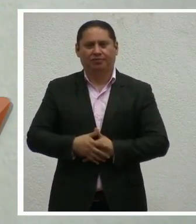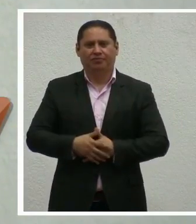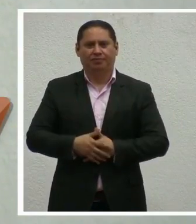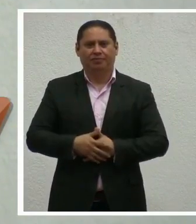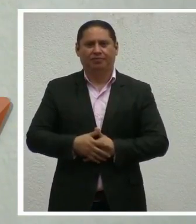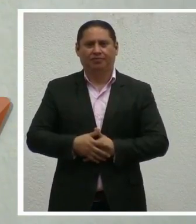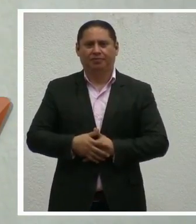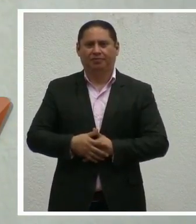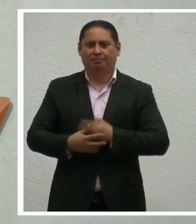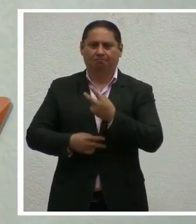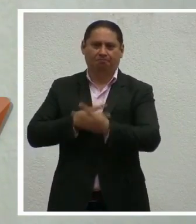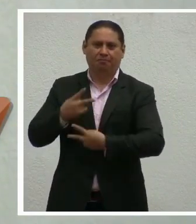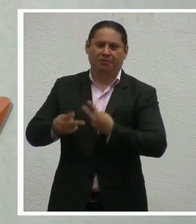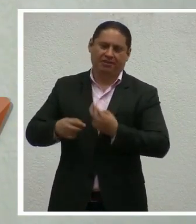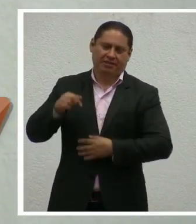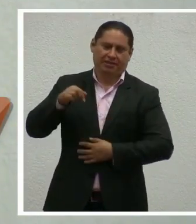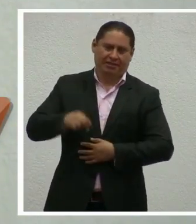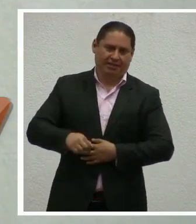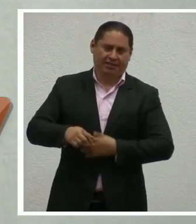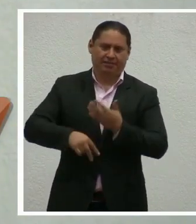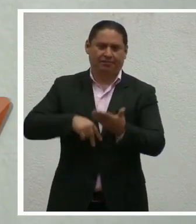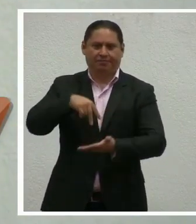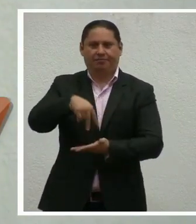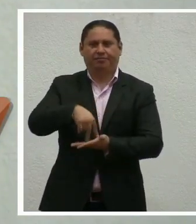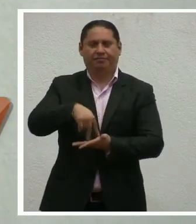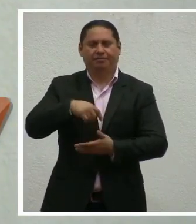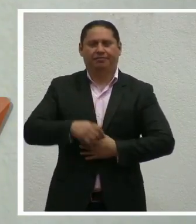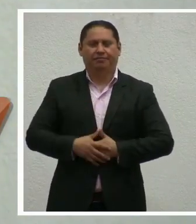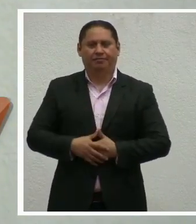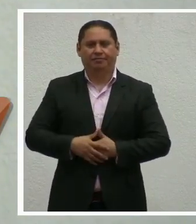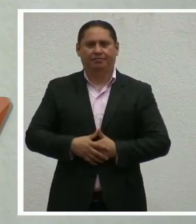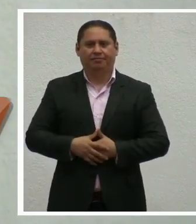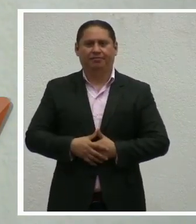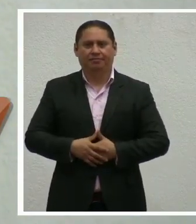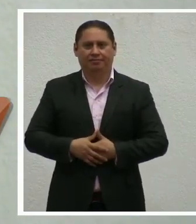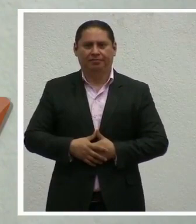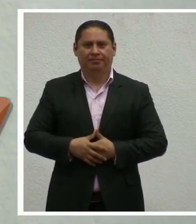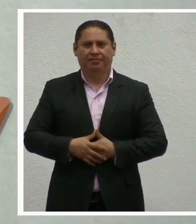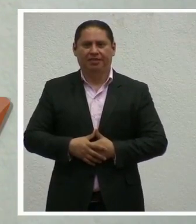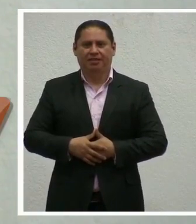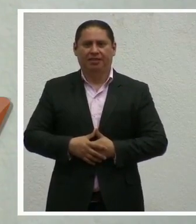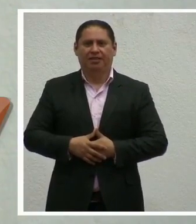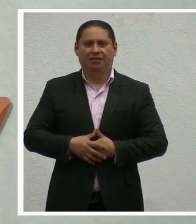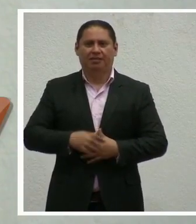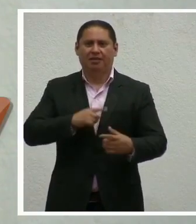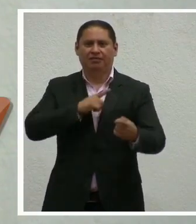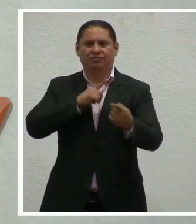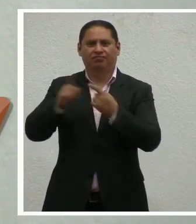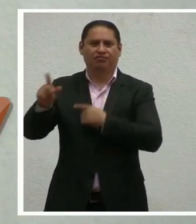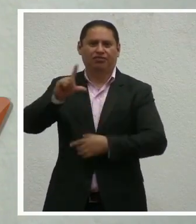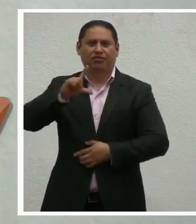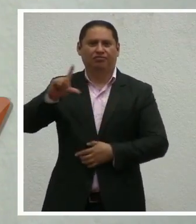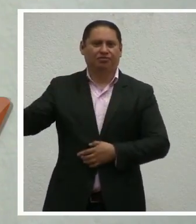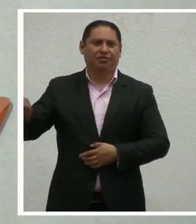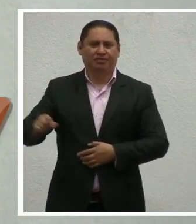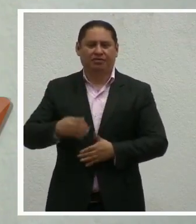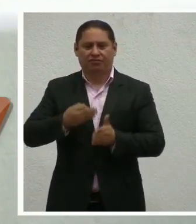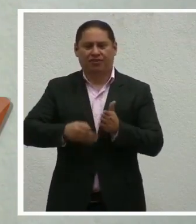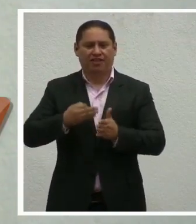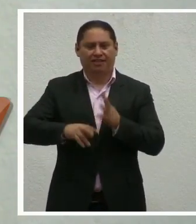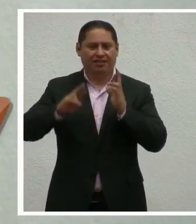a esta tribuna con descalificaciones y con falta de